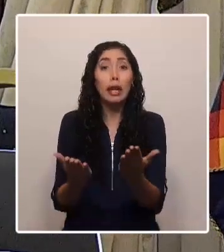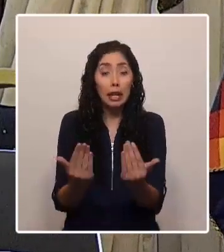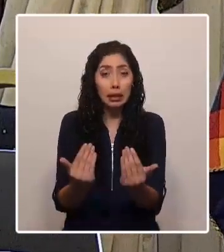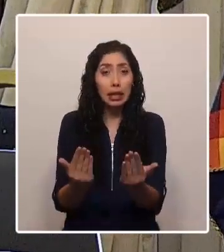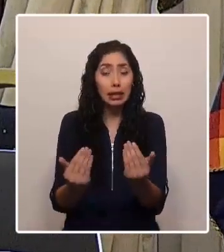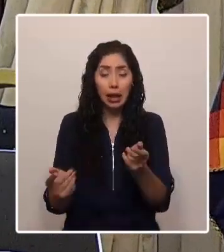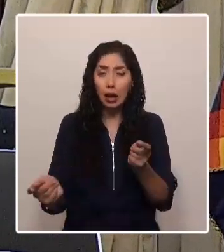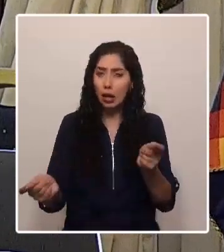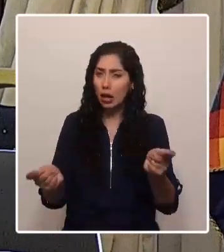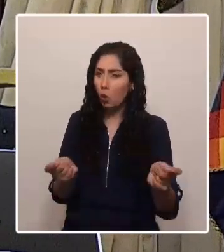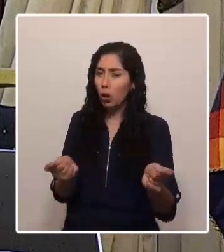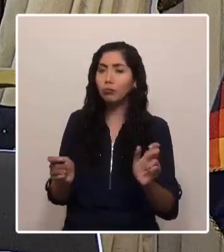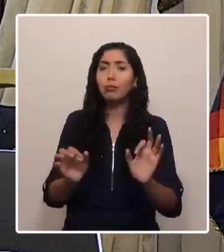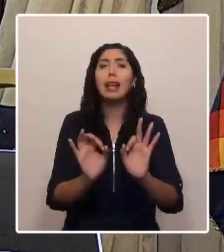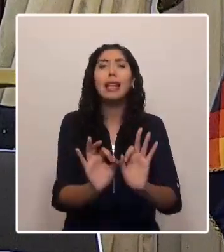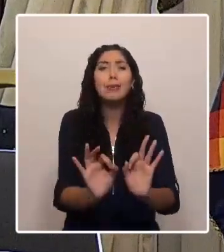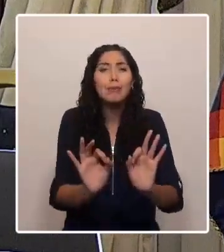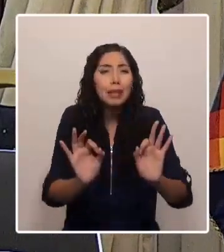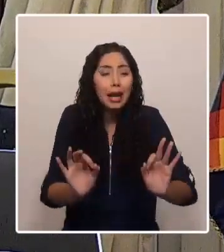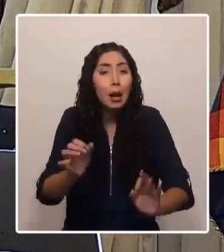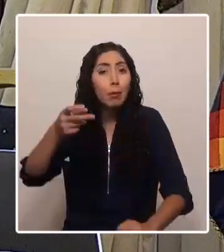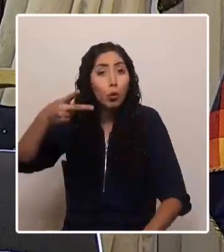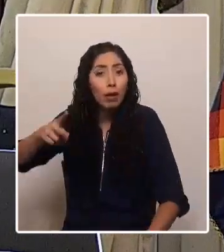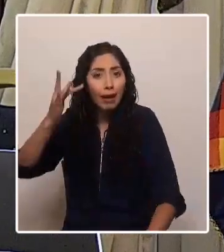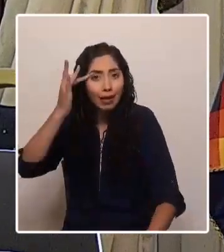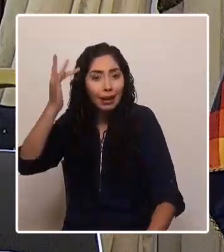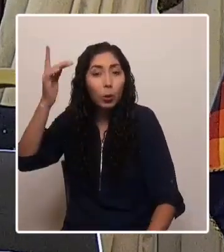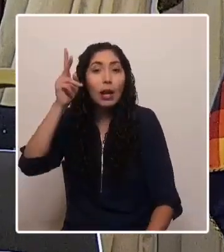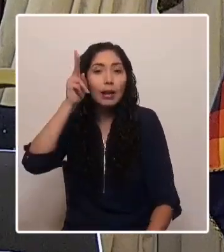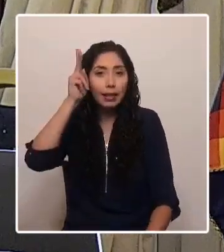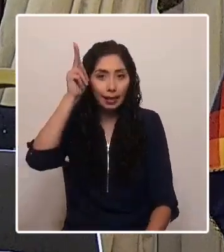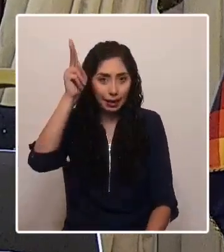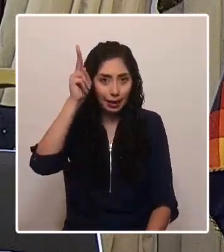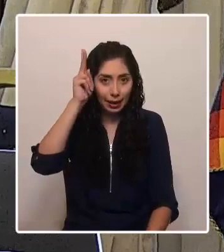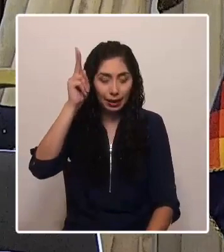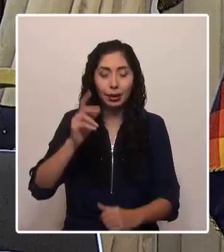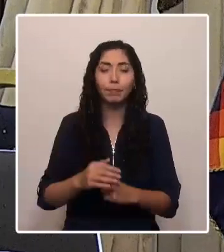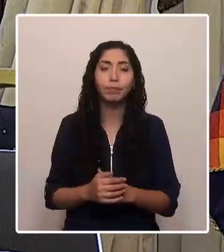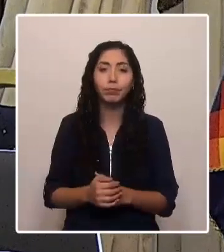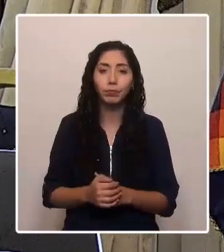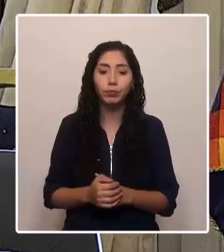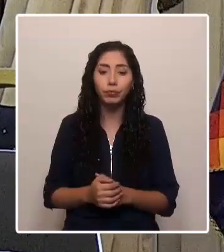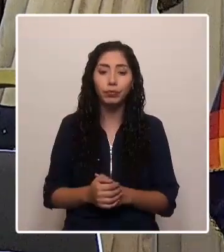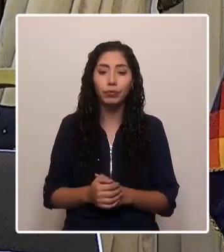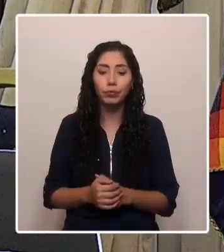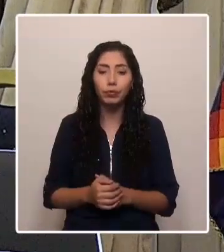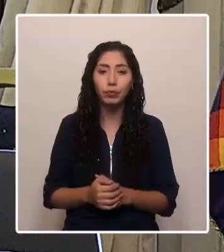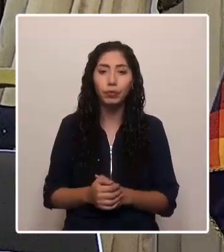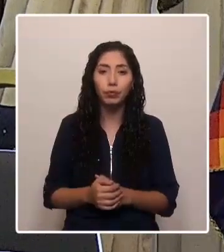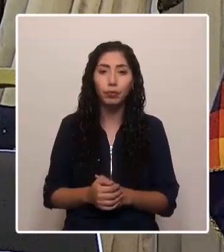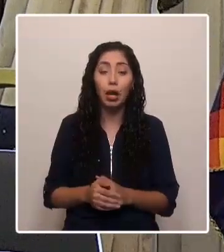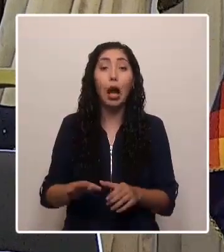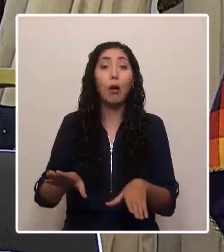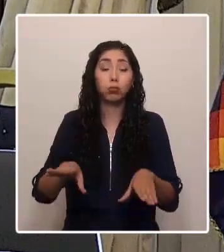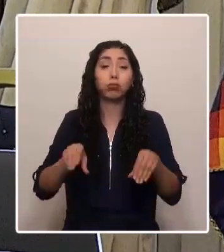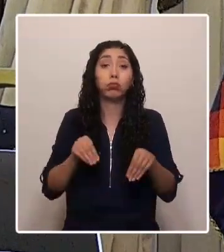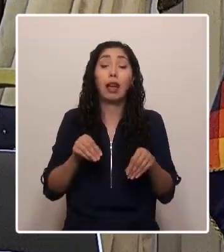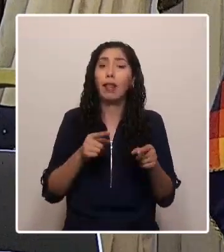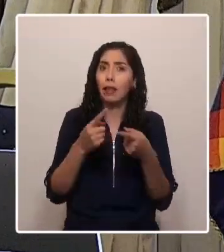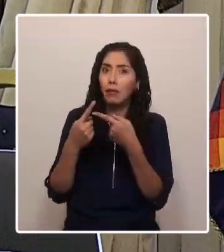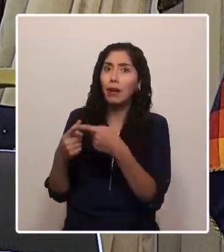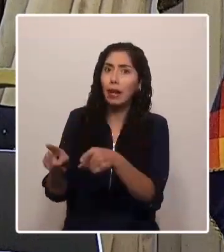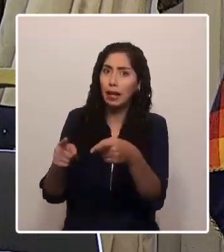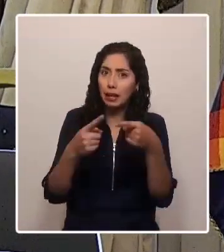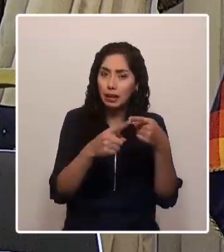regulación especial para la propiedad intelectual indígena que se haga propia estas diferencias constitucionales respecto al